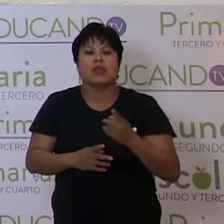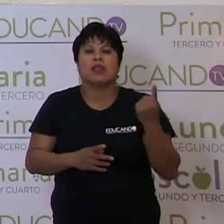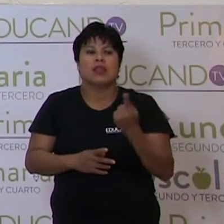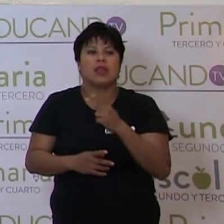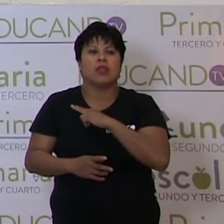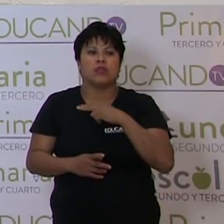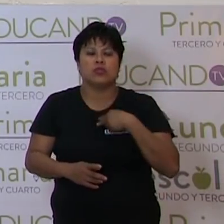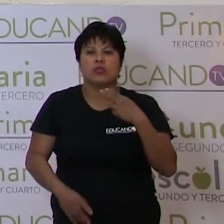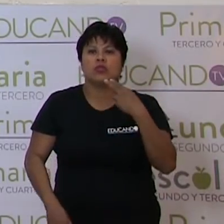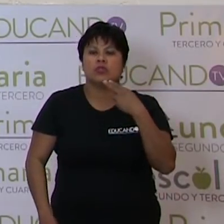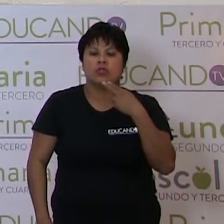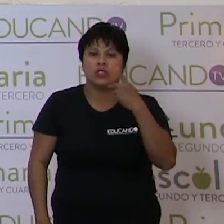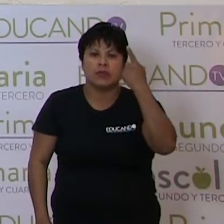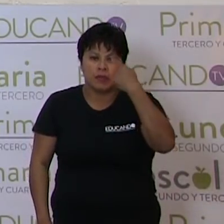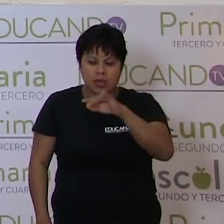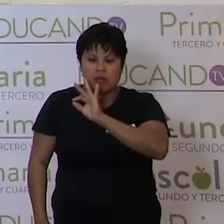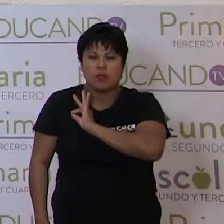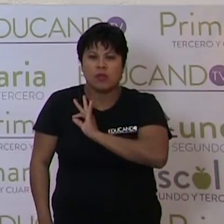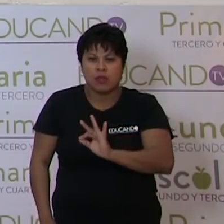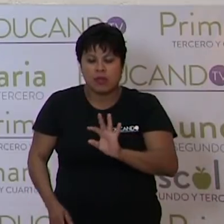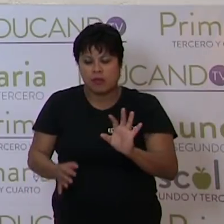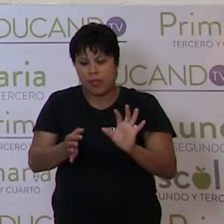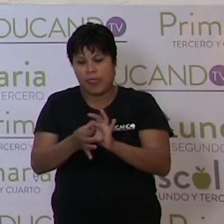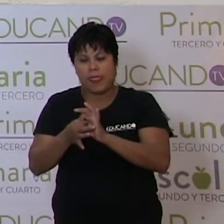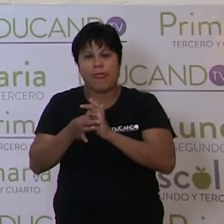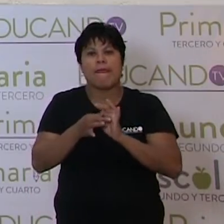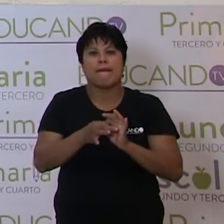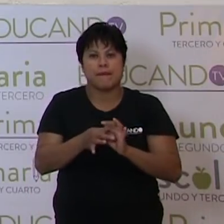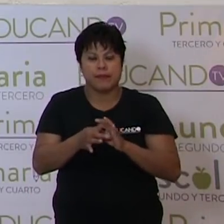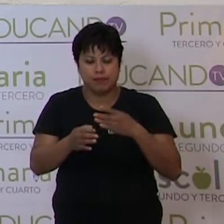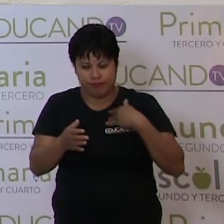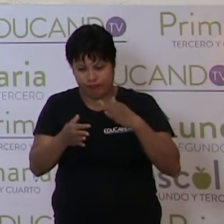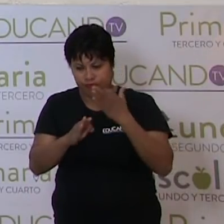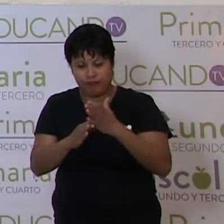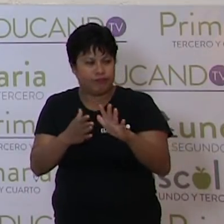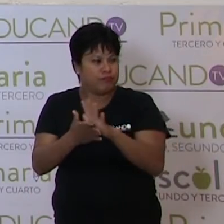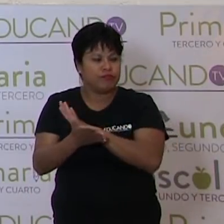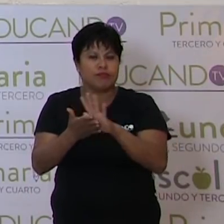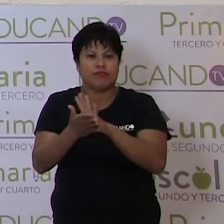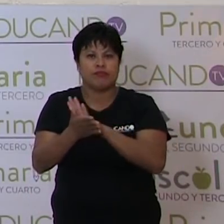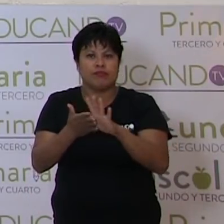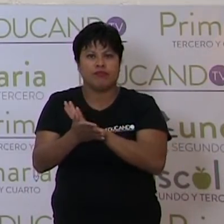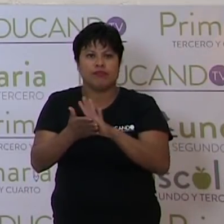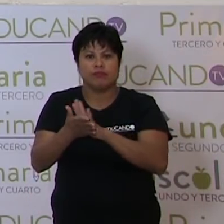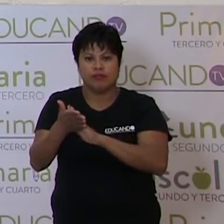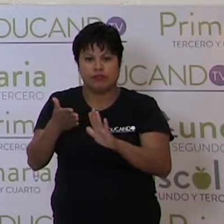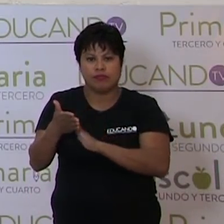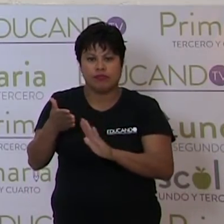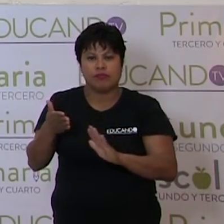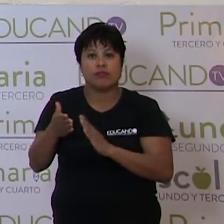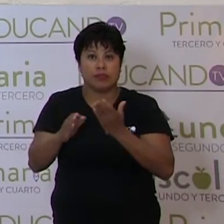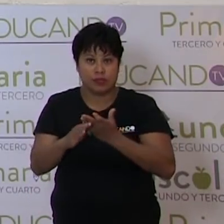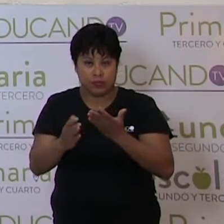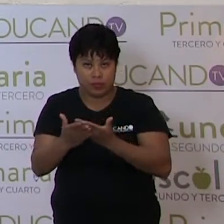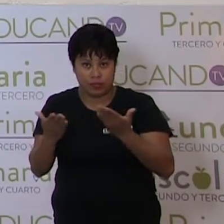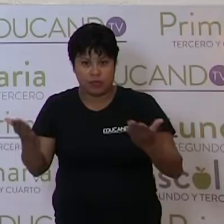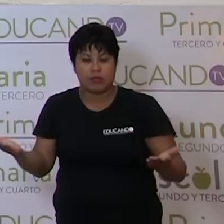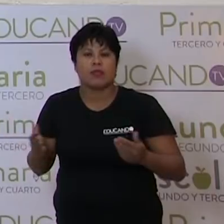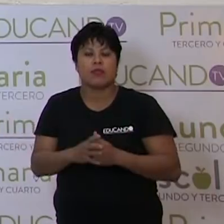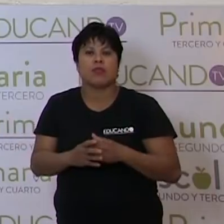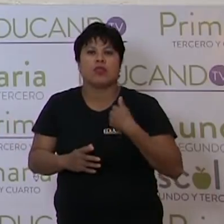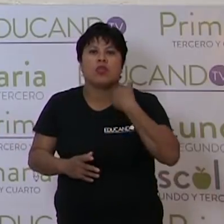nos sirven para poder vincular. Voy a borrar el pizarrón y ahora sí quiero